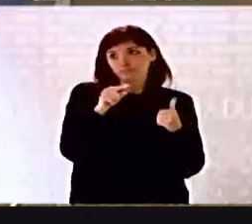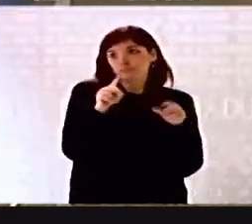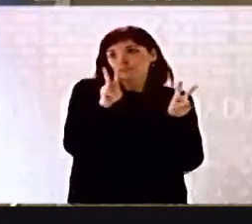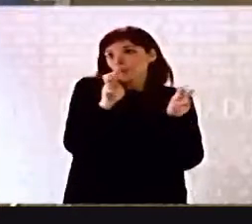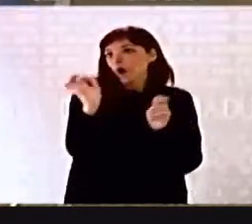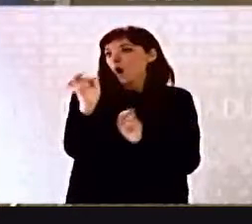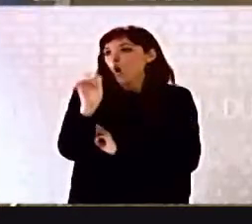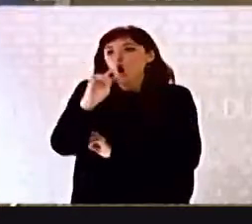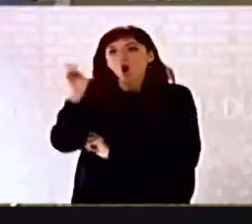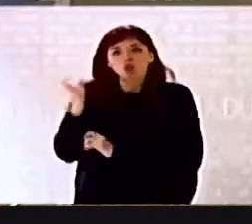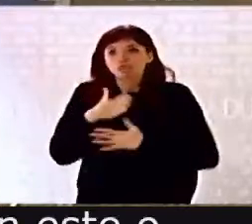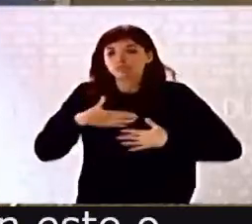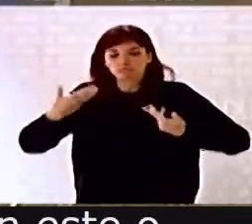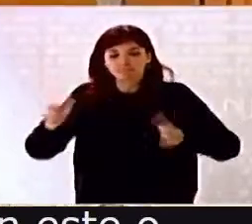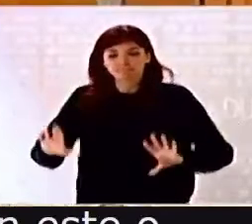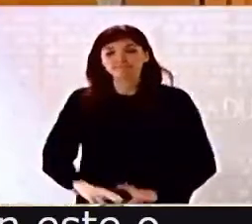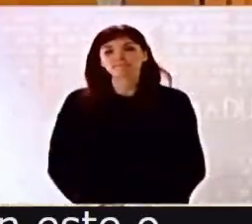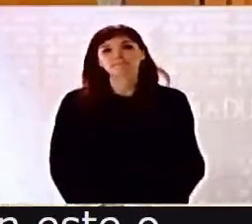quieran.